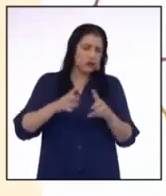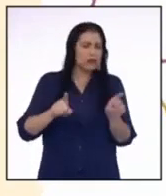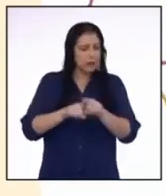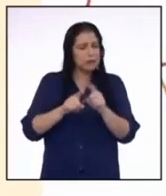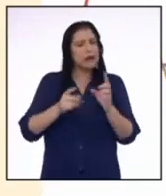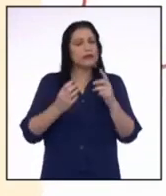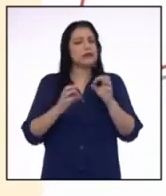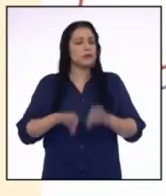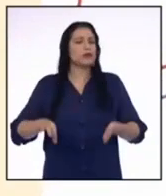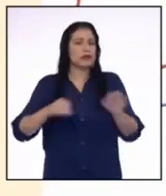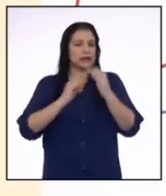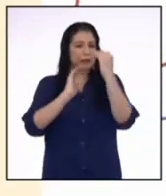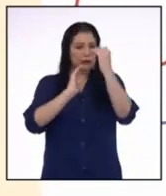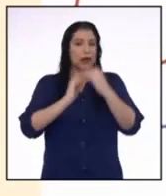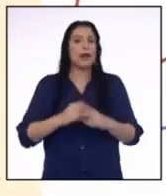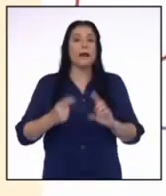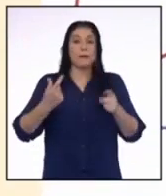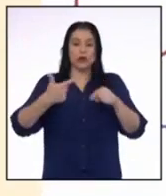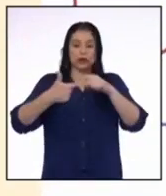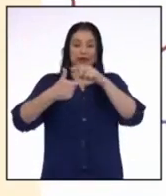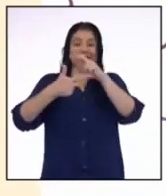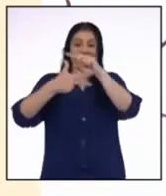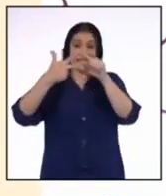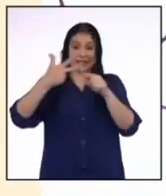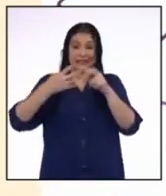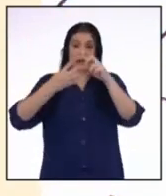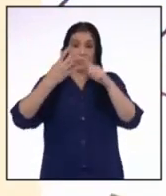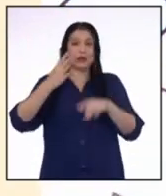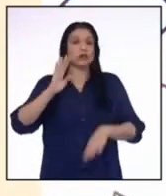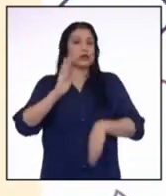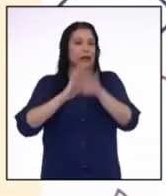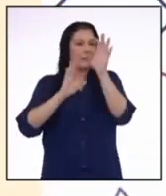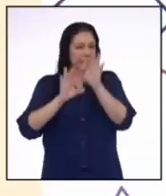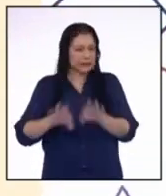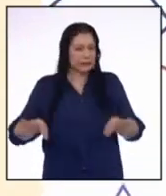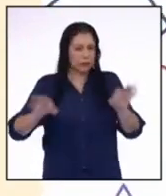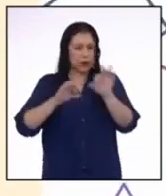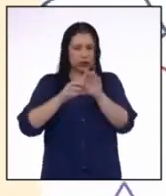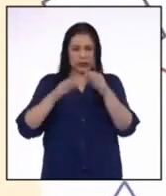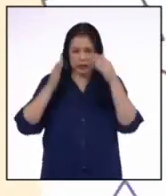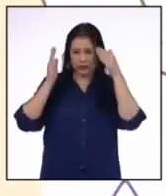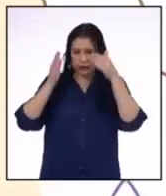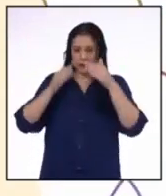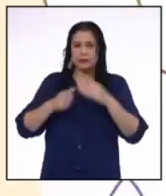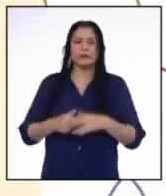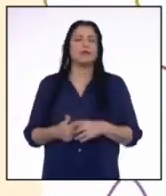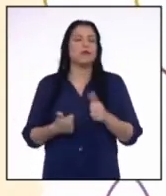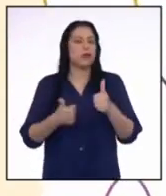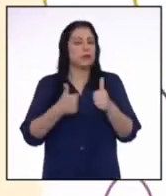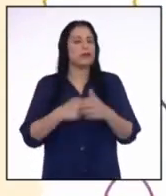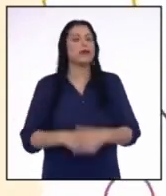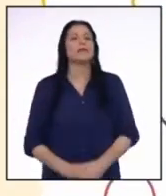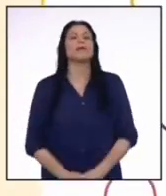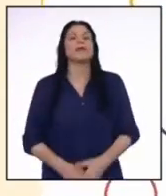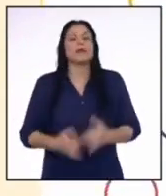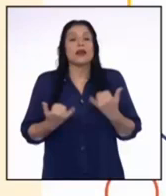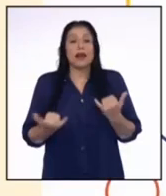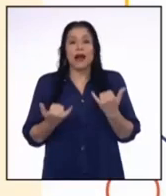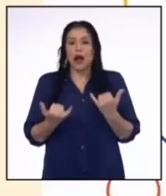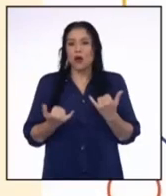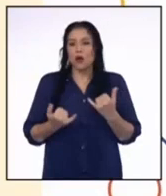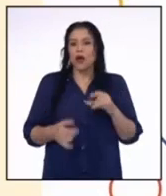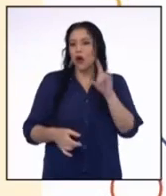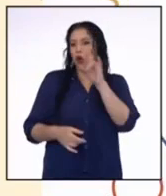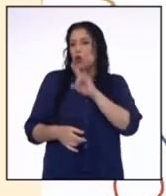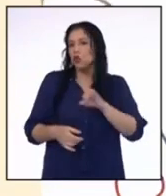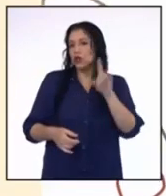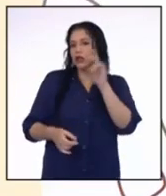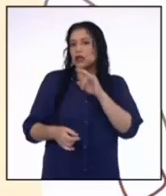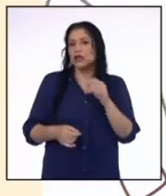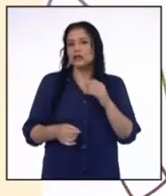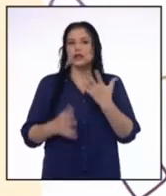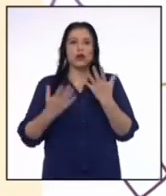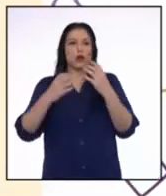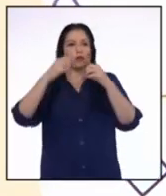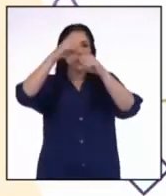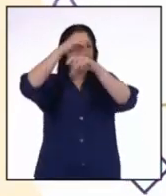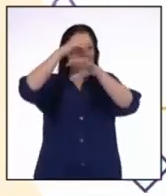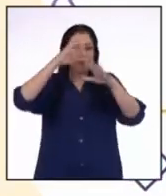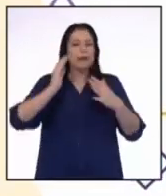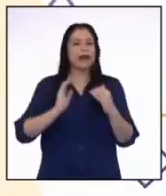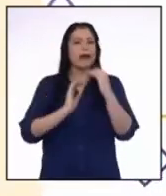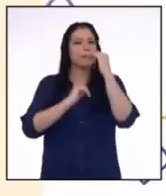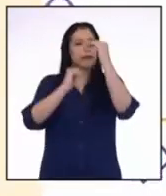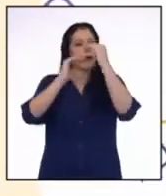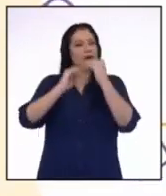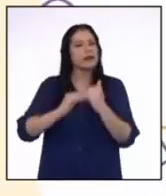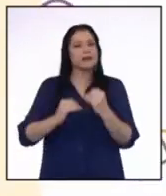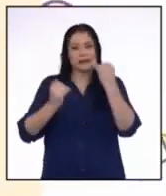nuestro plan, pero esas dos partes son esenciales. Muy bien, Junior. Ahora utilicen un esquema para